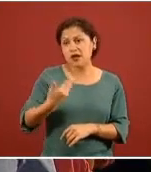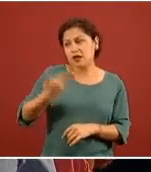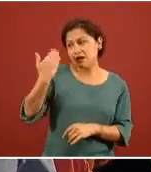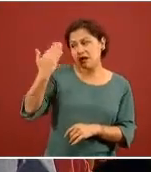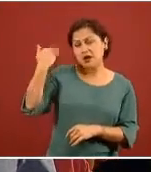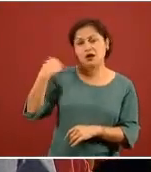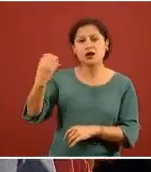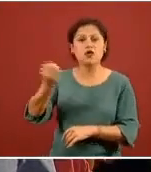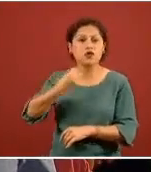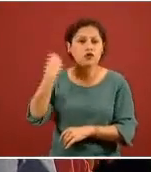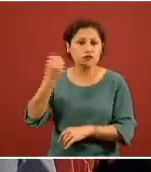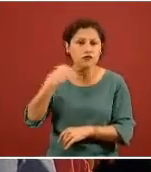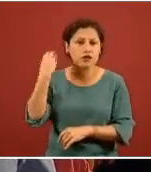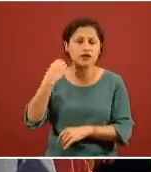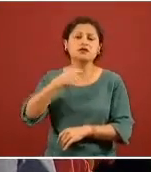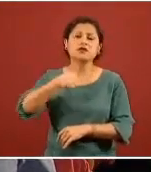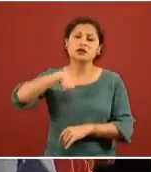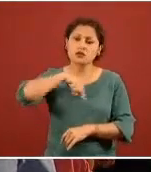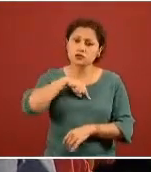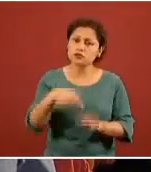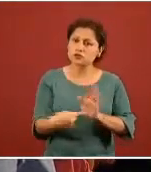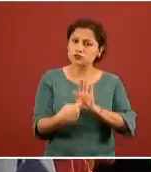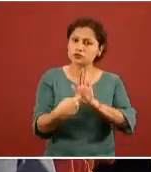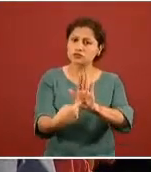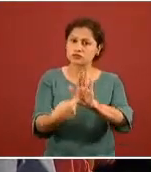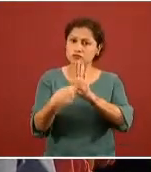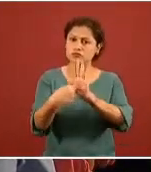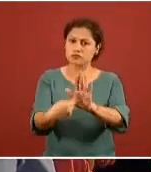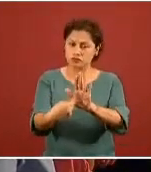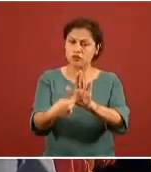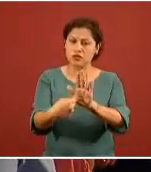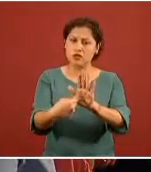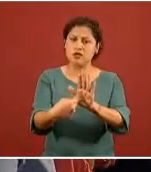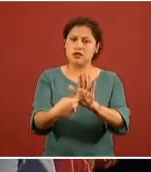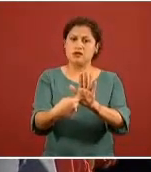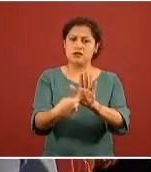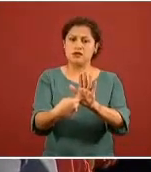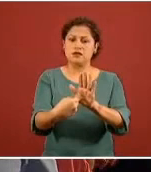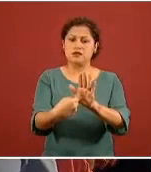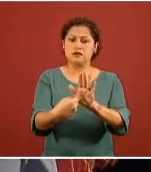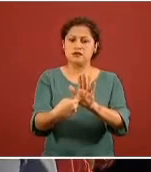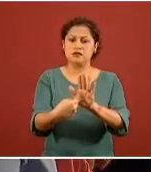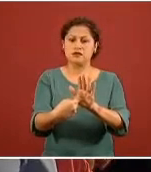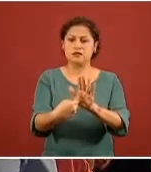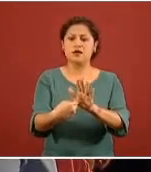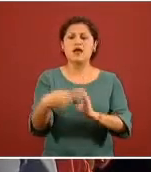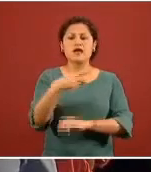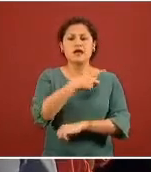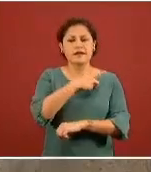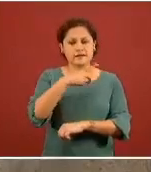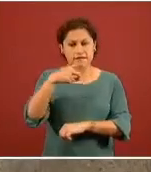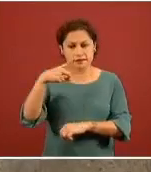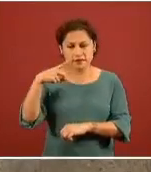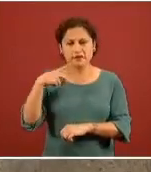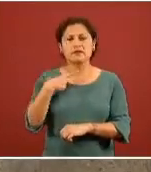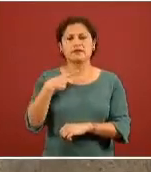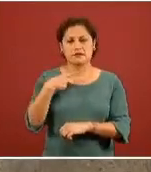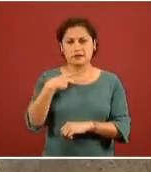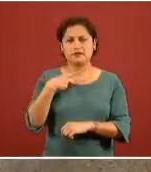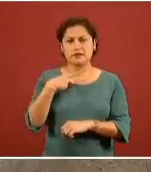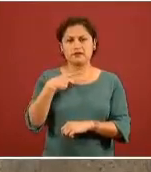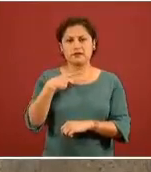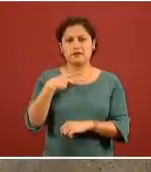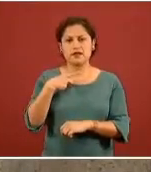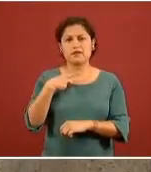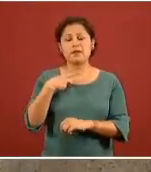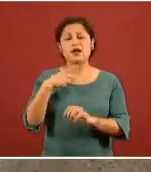previas, estos ejercicios están muy íntimamente ligados con una interacción de personas de la